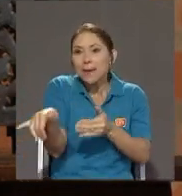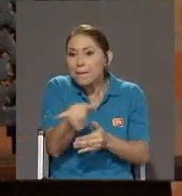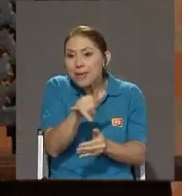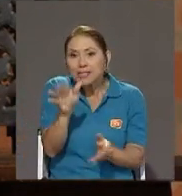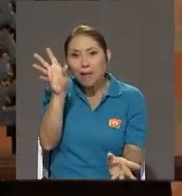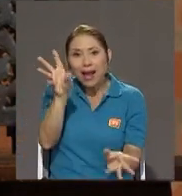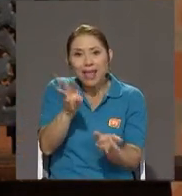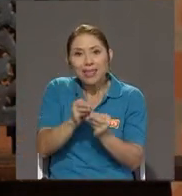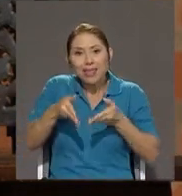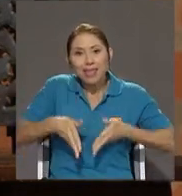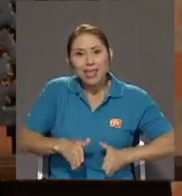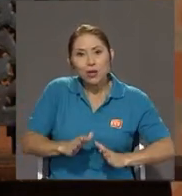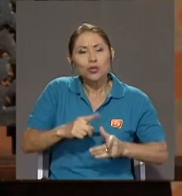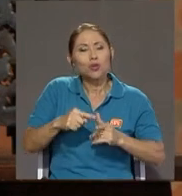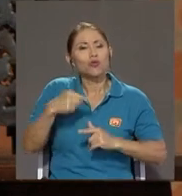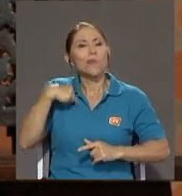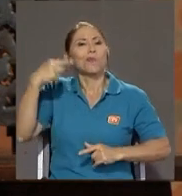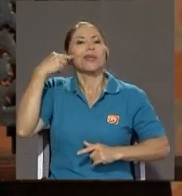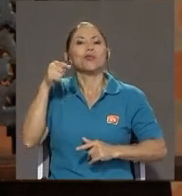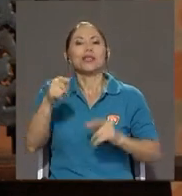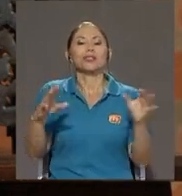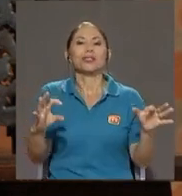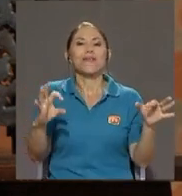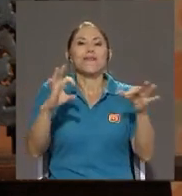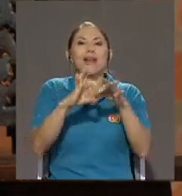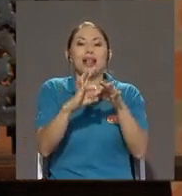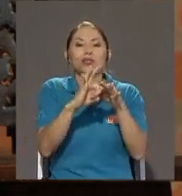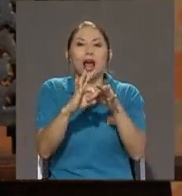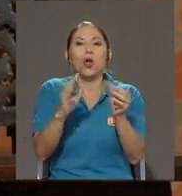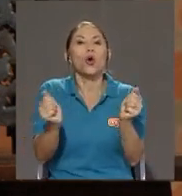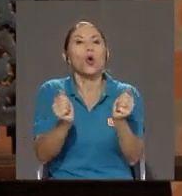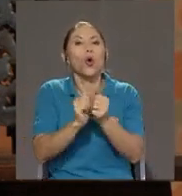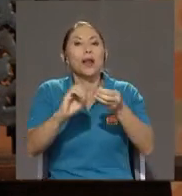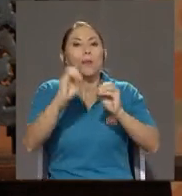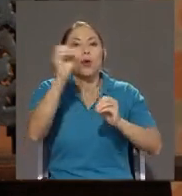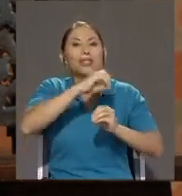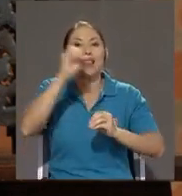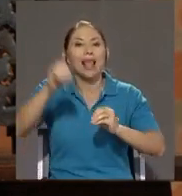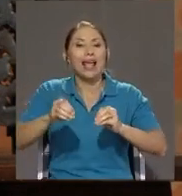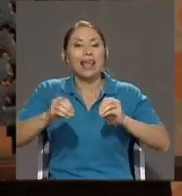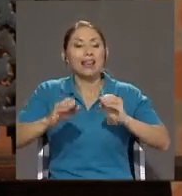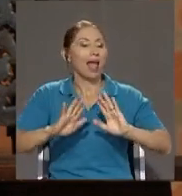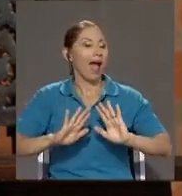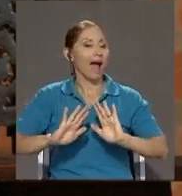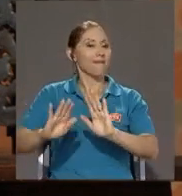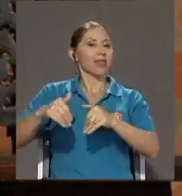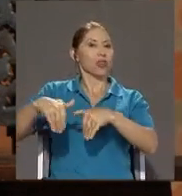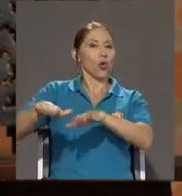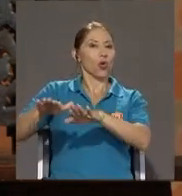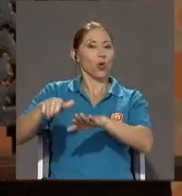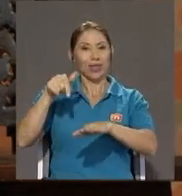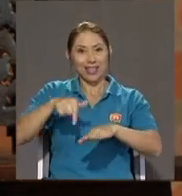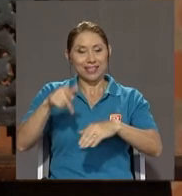eso probablemente esté asociado con las tasas de abandono que se reportan en este país, que son altas, ¿verdad?